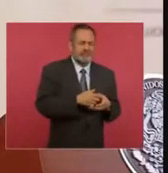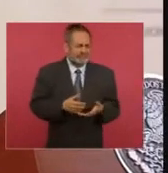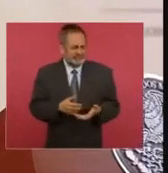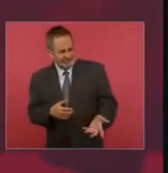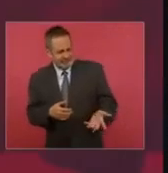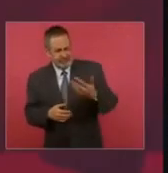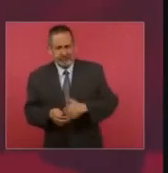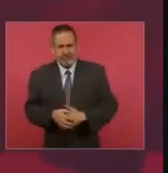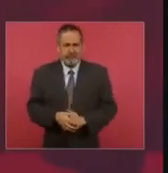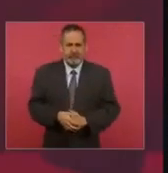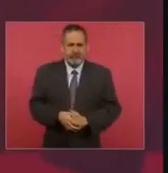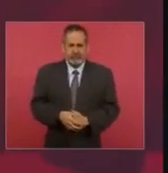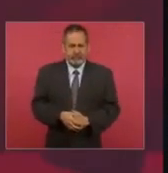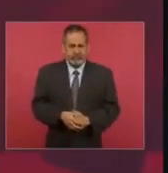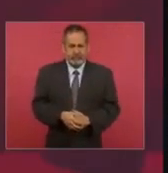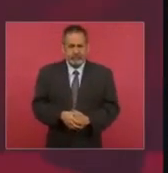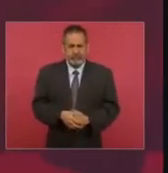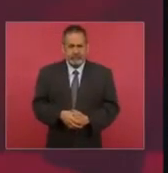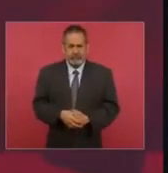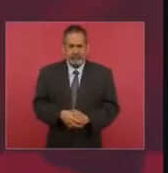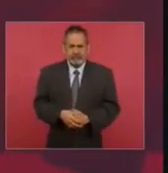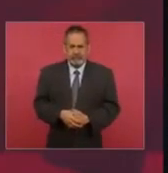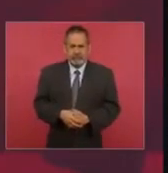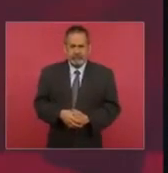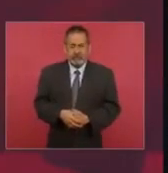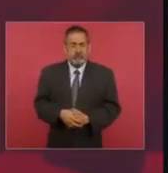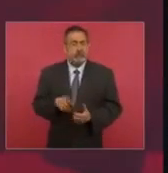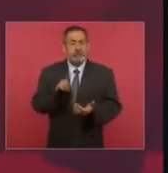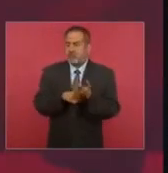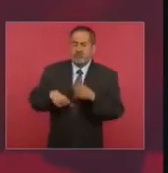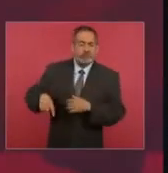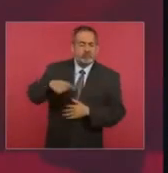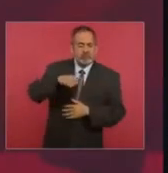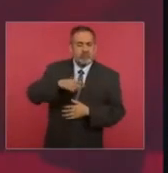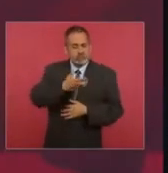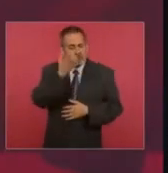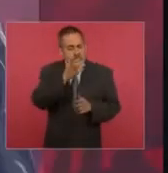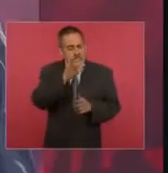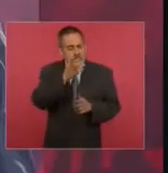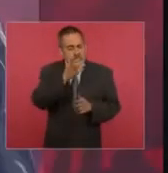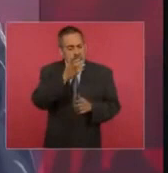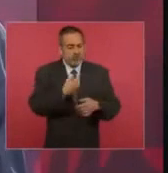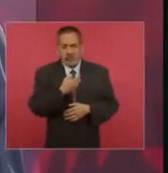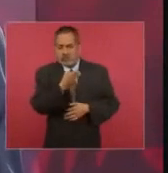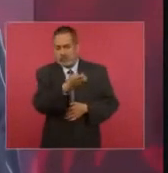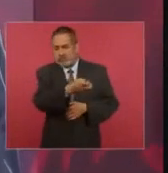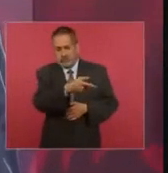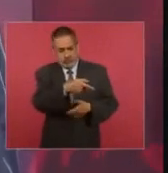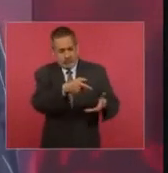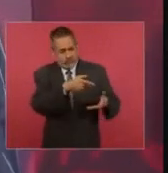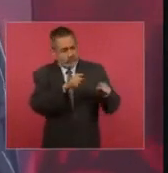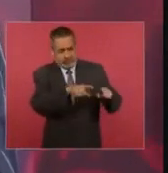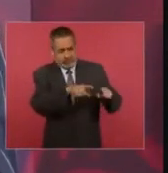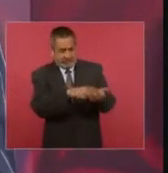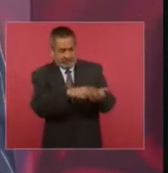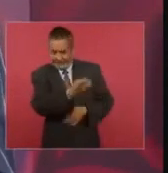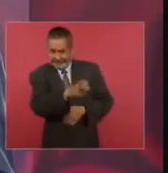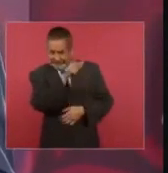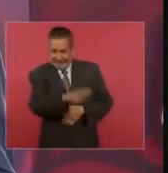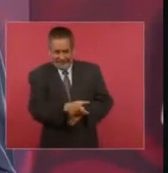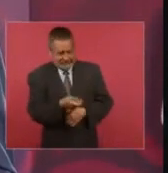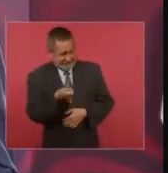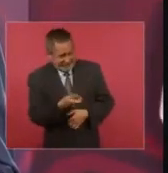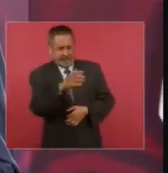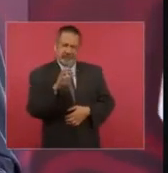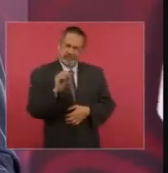y el conservadurismo es esto esto es